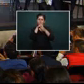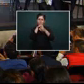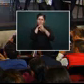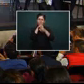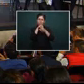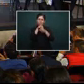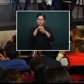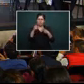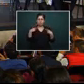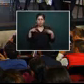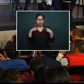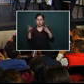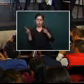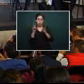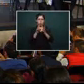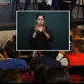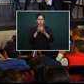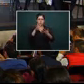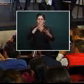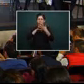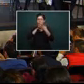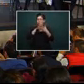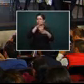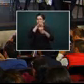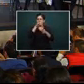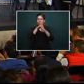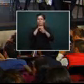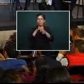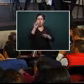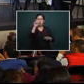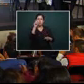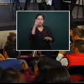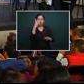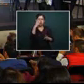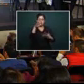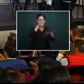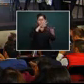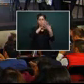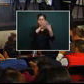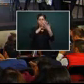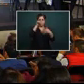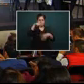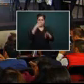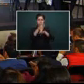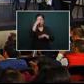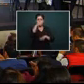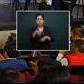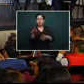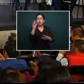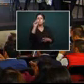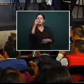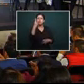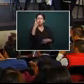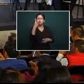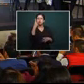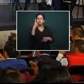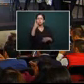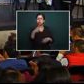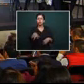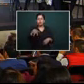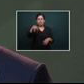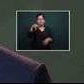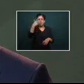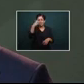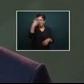de la libertad en el caso del Estado de México. Tenemos 22 penales, de esos 22 penales tenemos